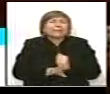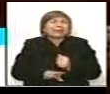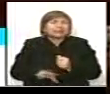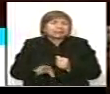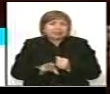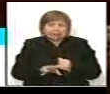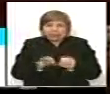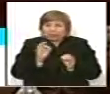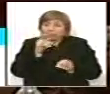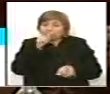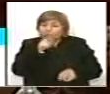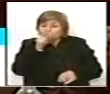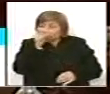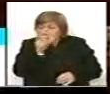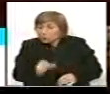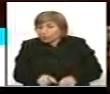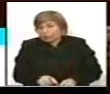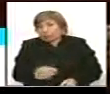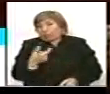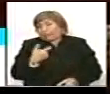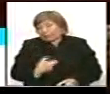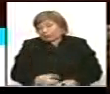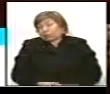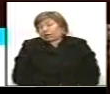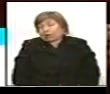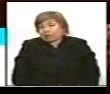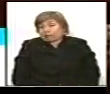básicamente por su cuenta.